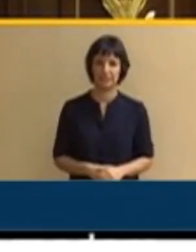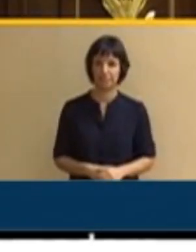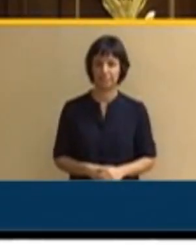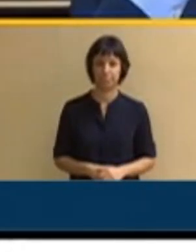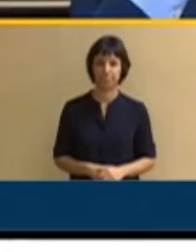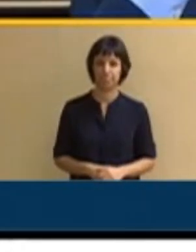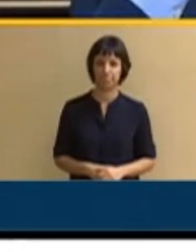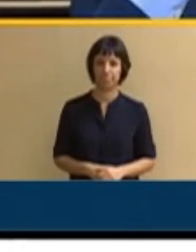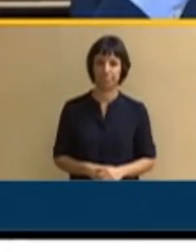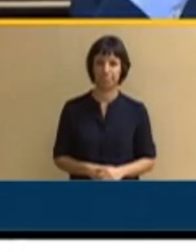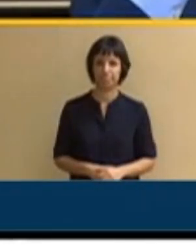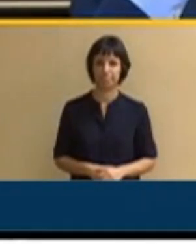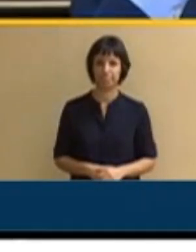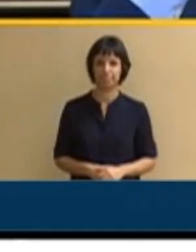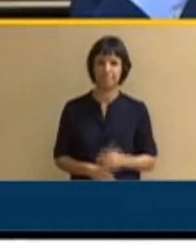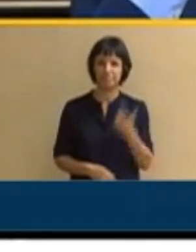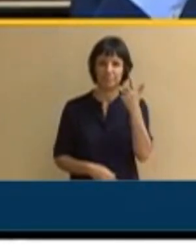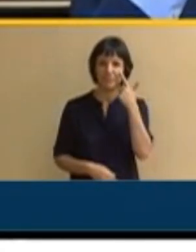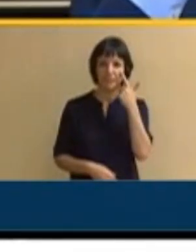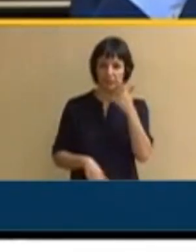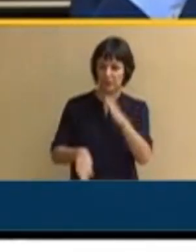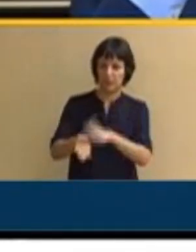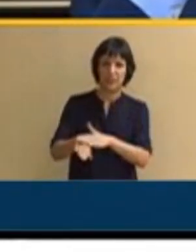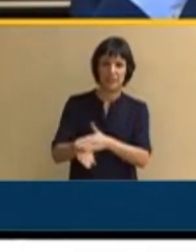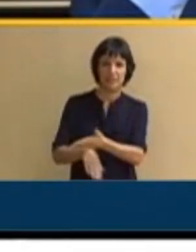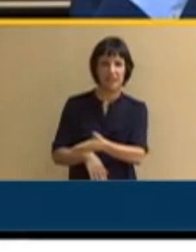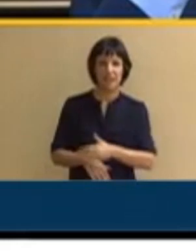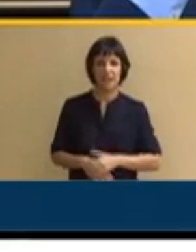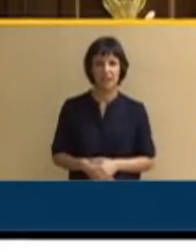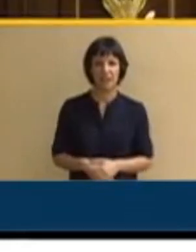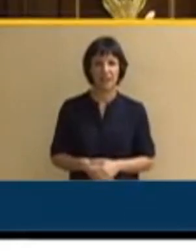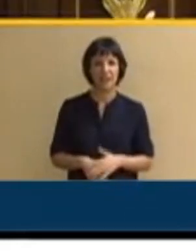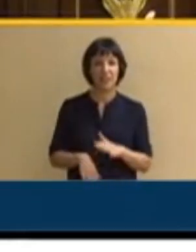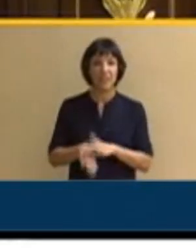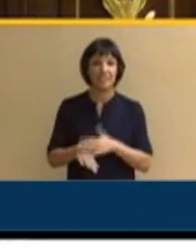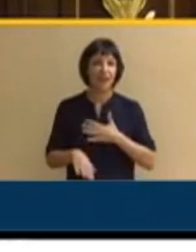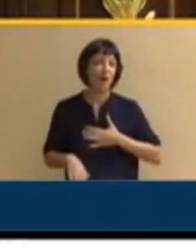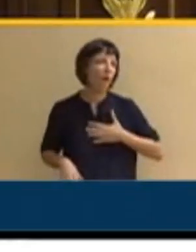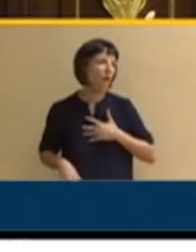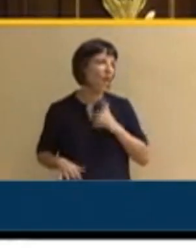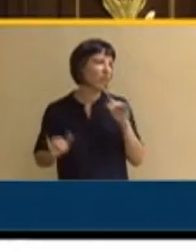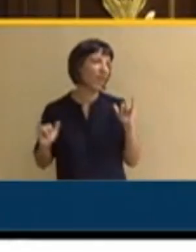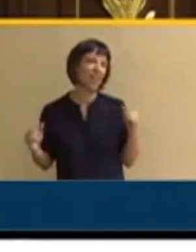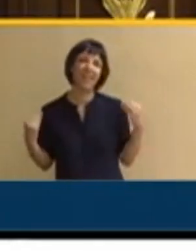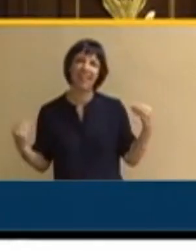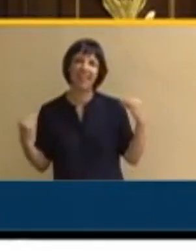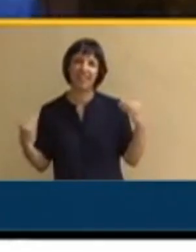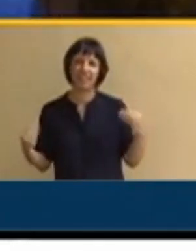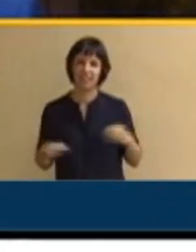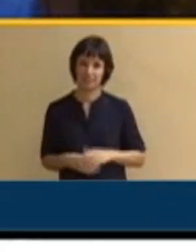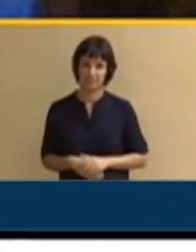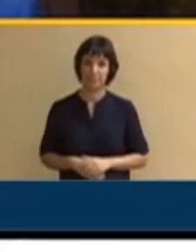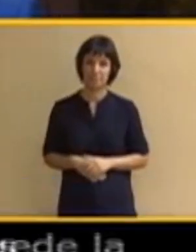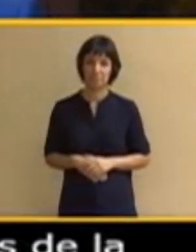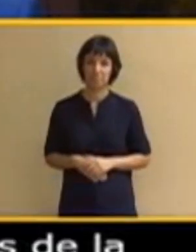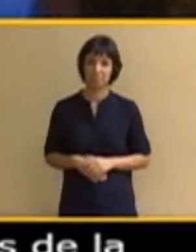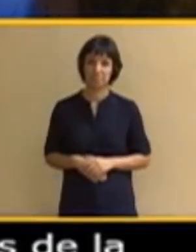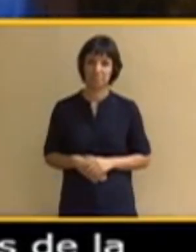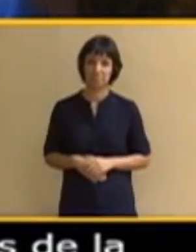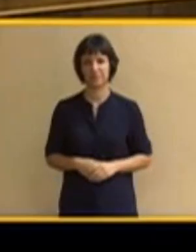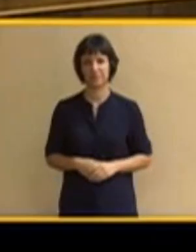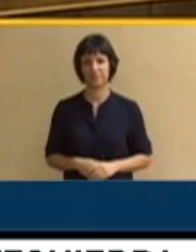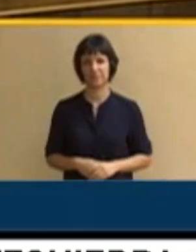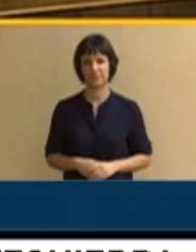Miren la derecha. Están encantados de la vida. Y nos están aplaudiendo con las